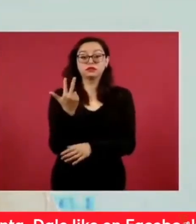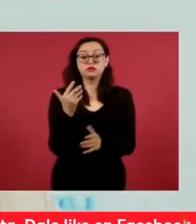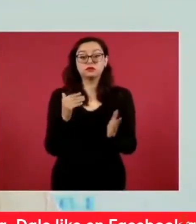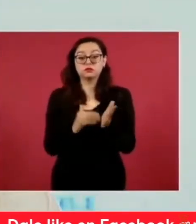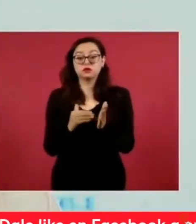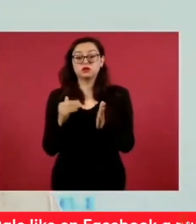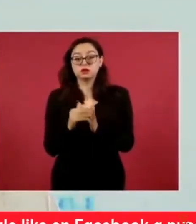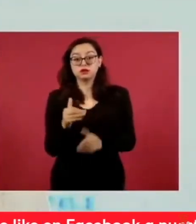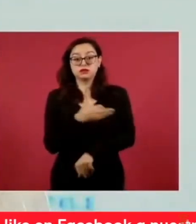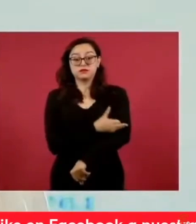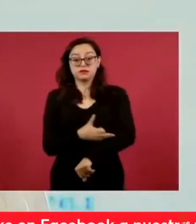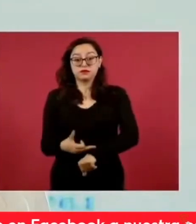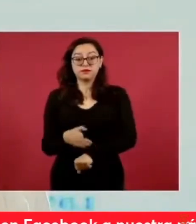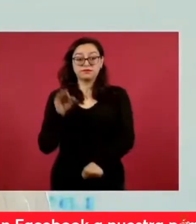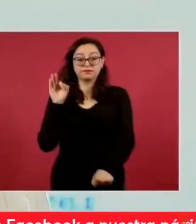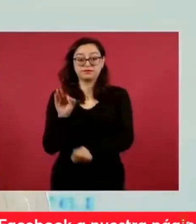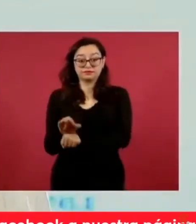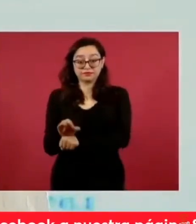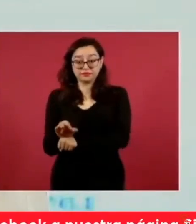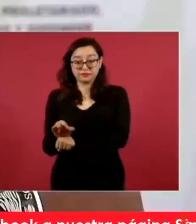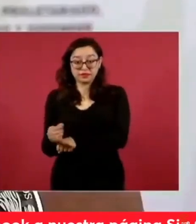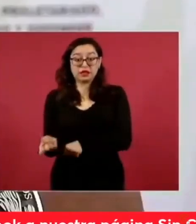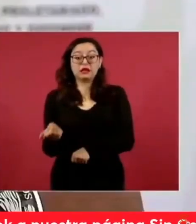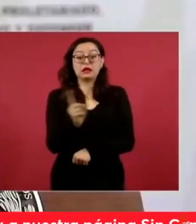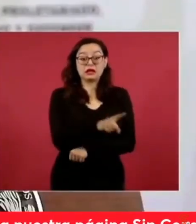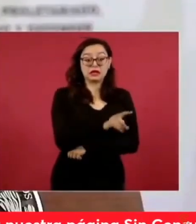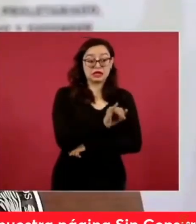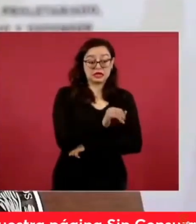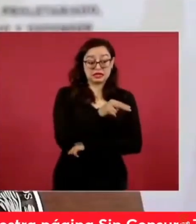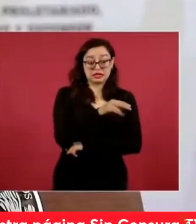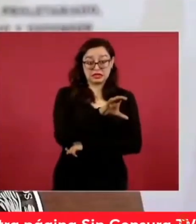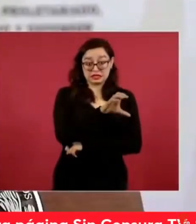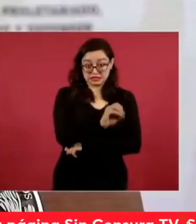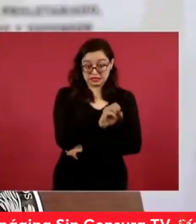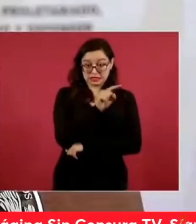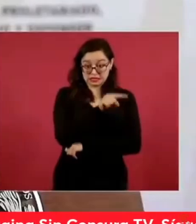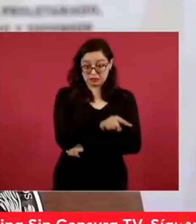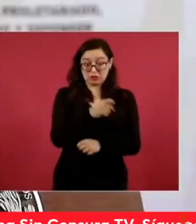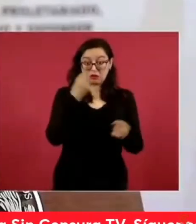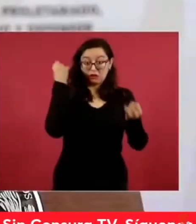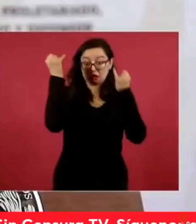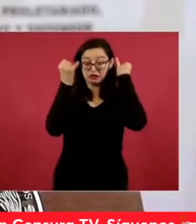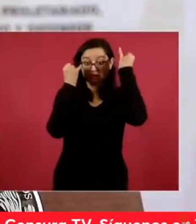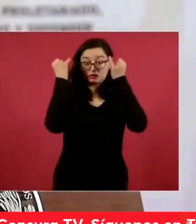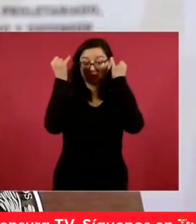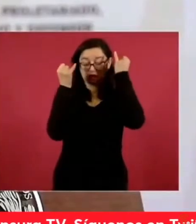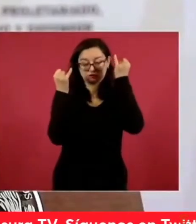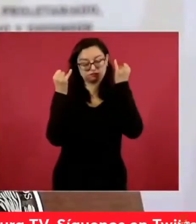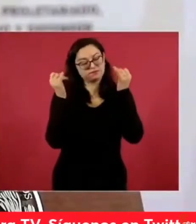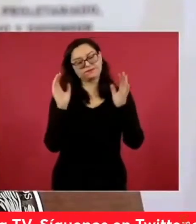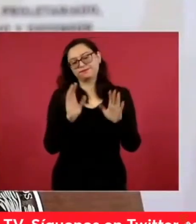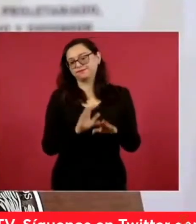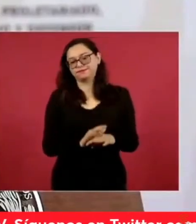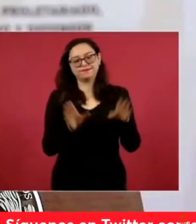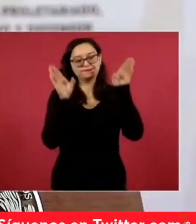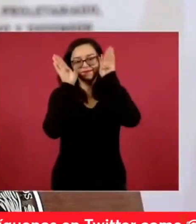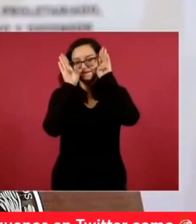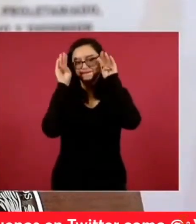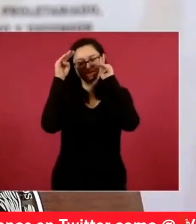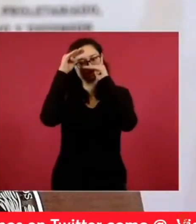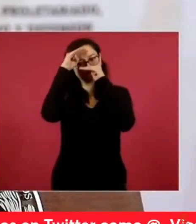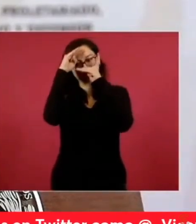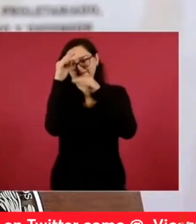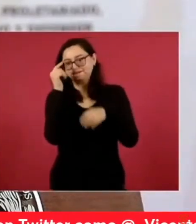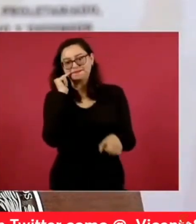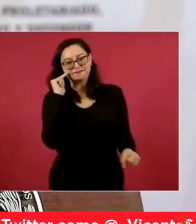de familias. El IMCO es un tanque de pensamiento conservador, en cuyo